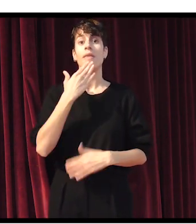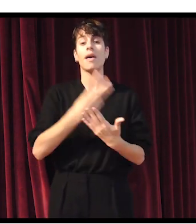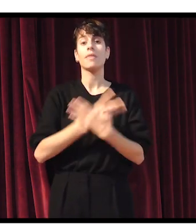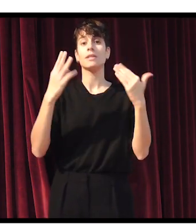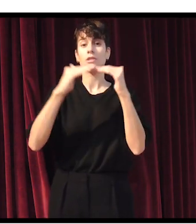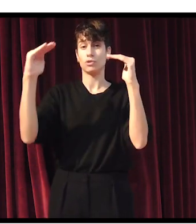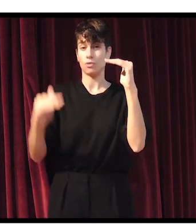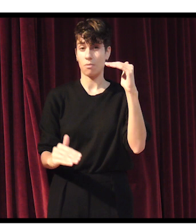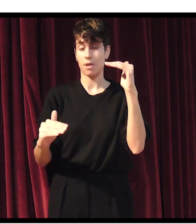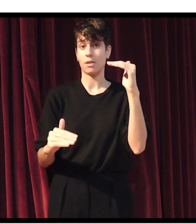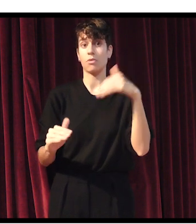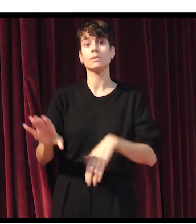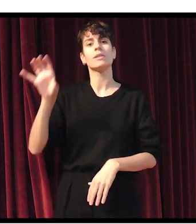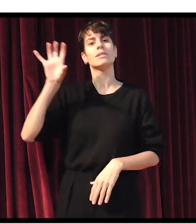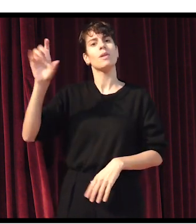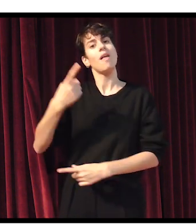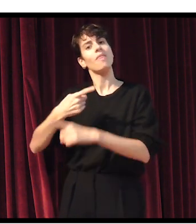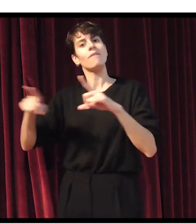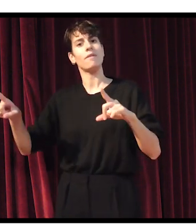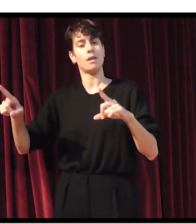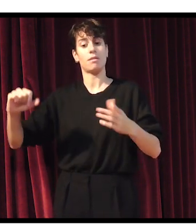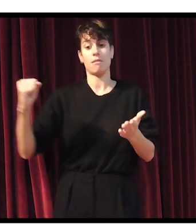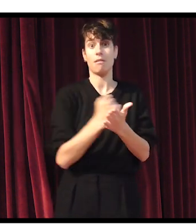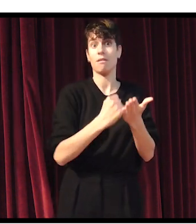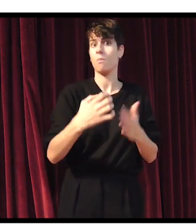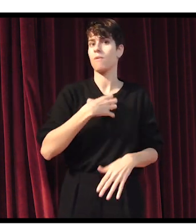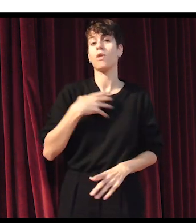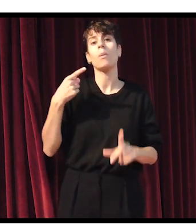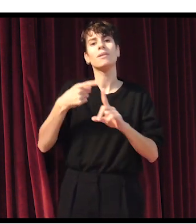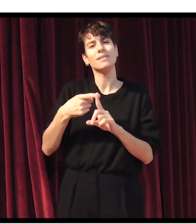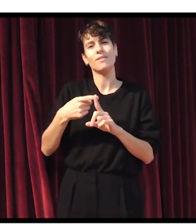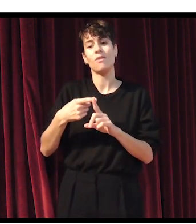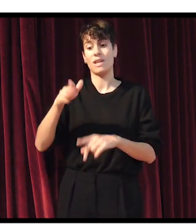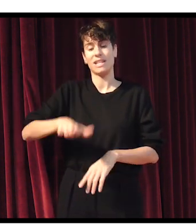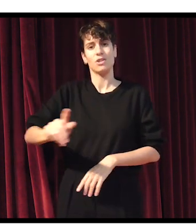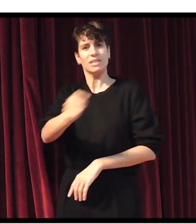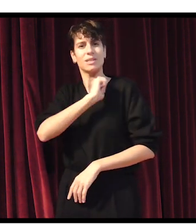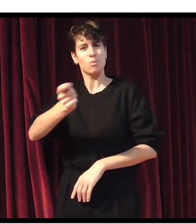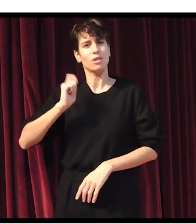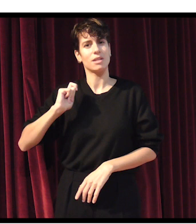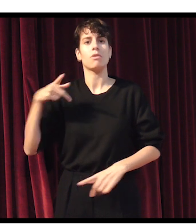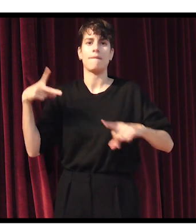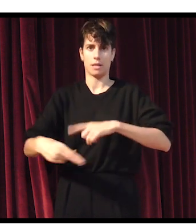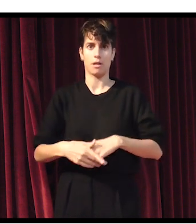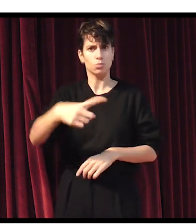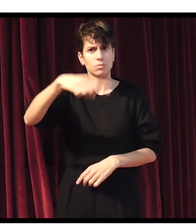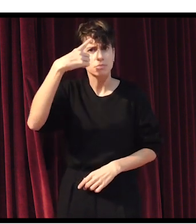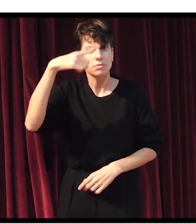18 años que sean de otra nacionalidad con el objetivo de evitar la explotación infantil. Como ya sabemos, muchos niños